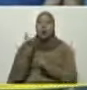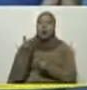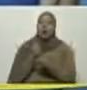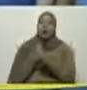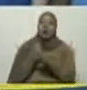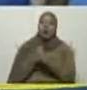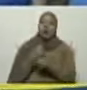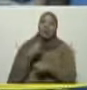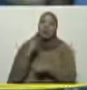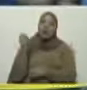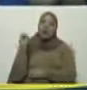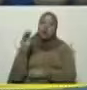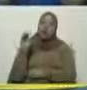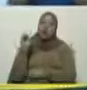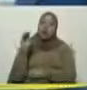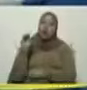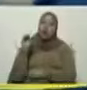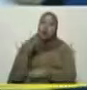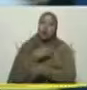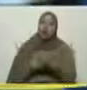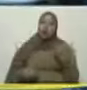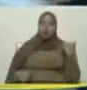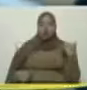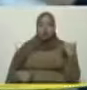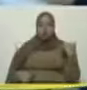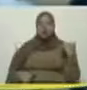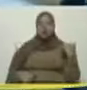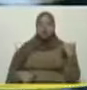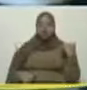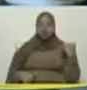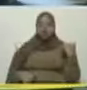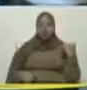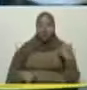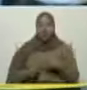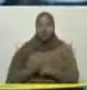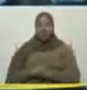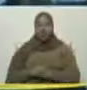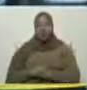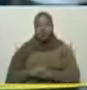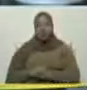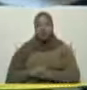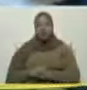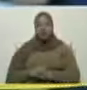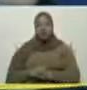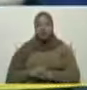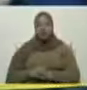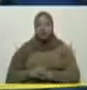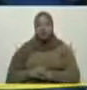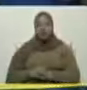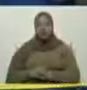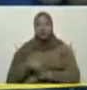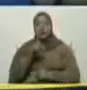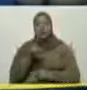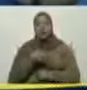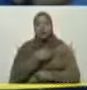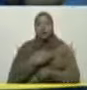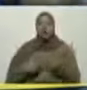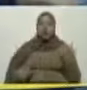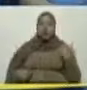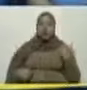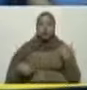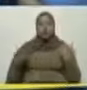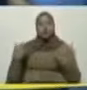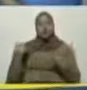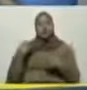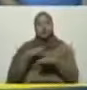presidente de la asamblea nacional salud aquí al presidente de la asamblea nacional micrófono en mano le decía presidente cuando usted